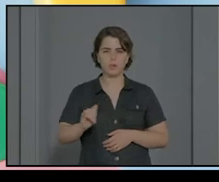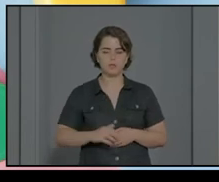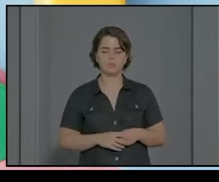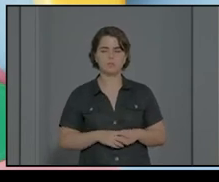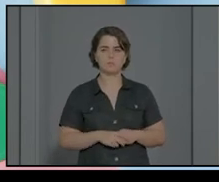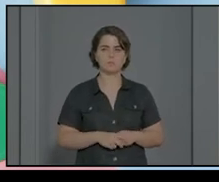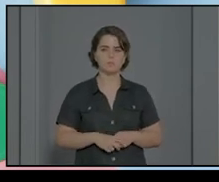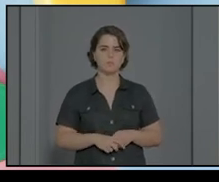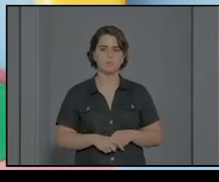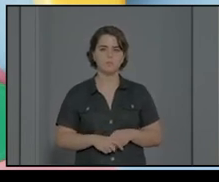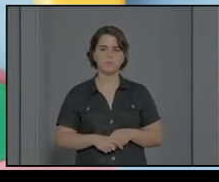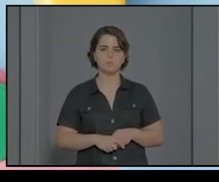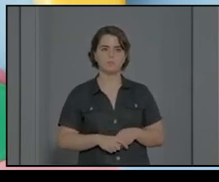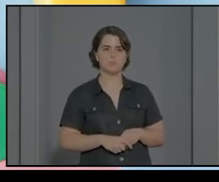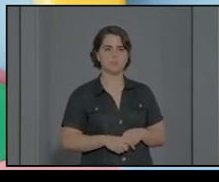Y,